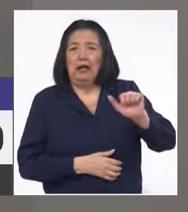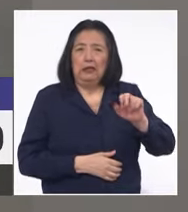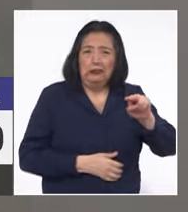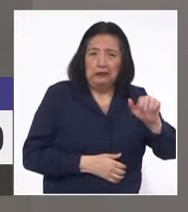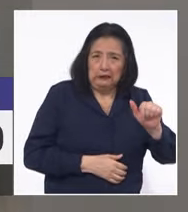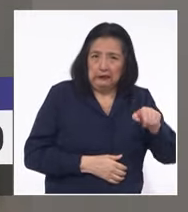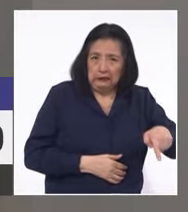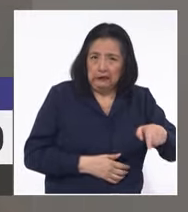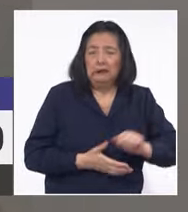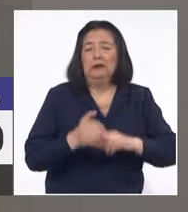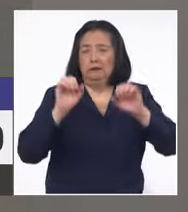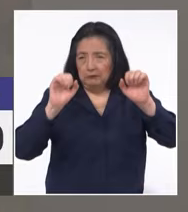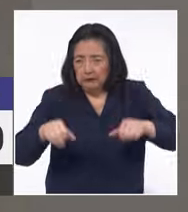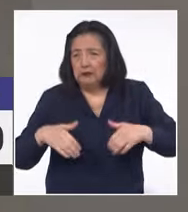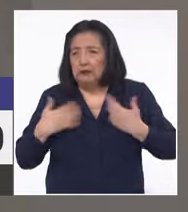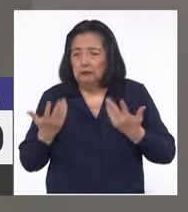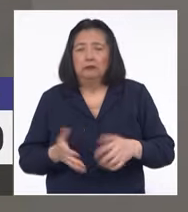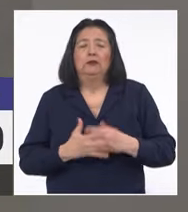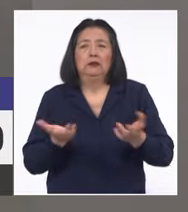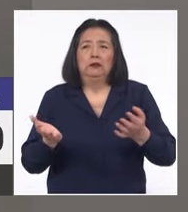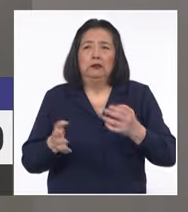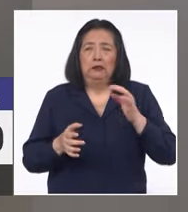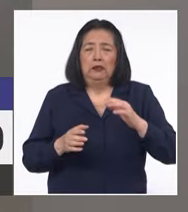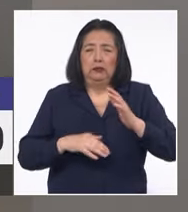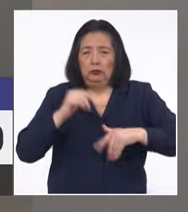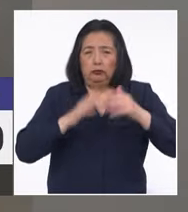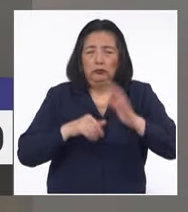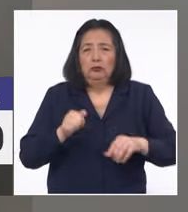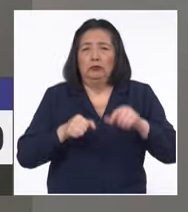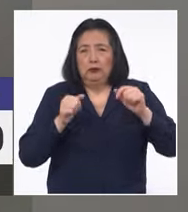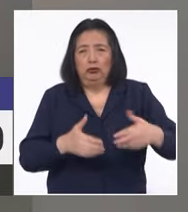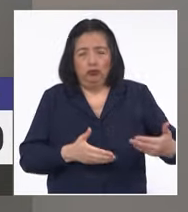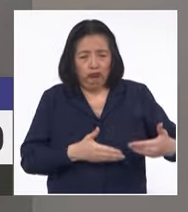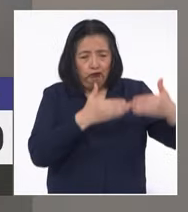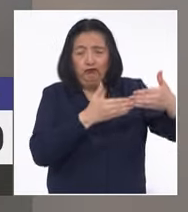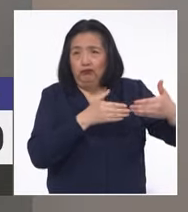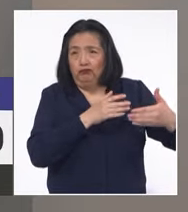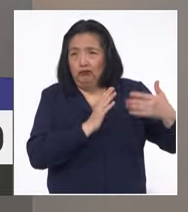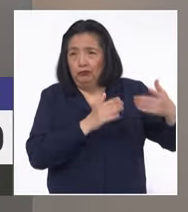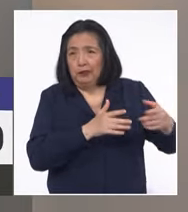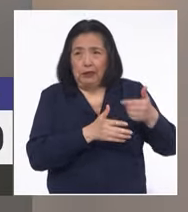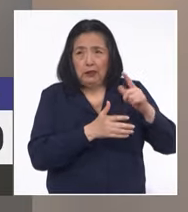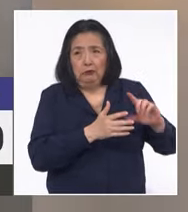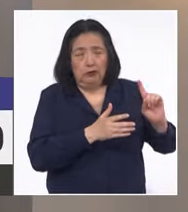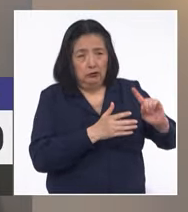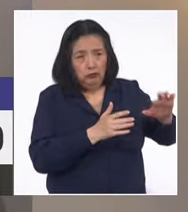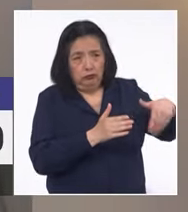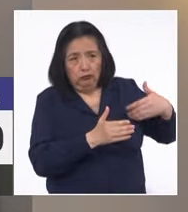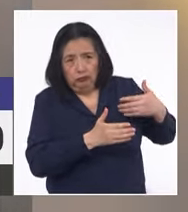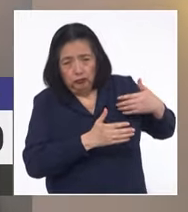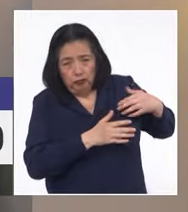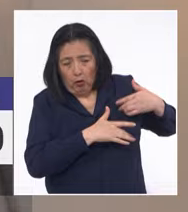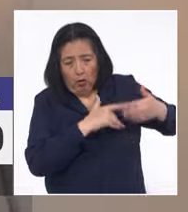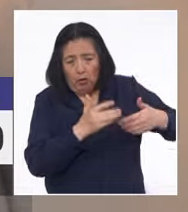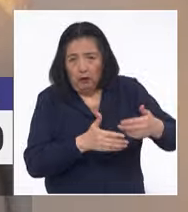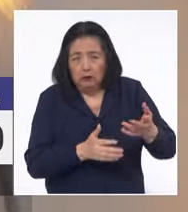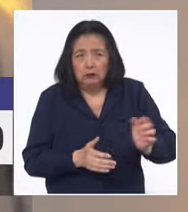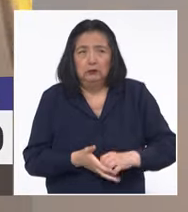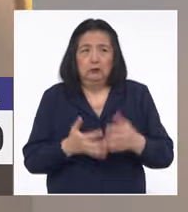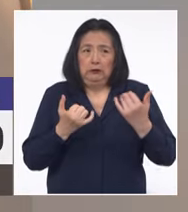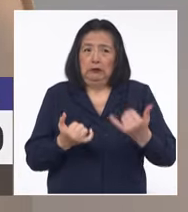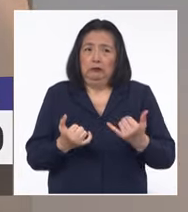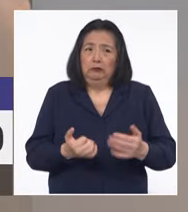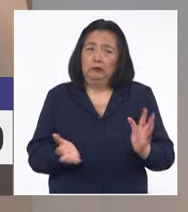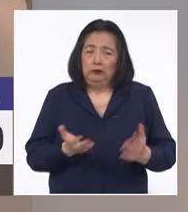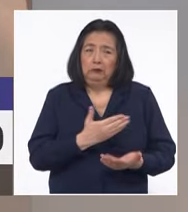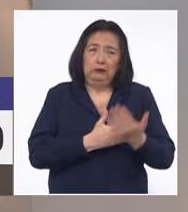puedan construir finalmente estos otros puntos para ayudar a que esta agua ya no suceda lo mismo que ha sucedido hoy en horas de